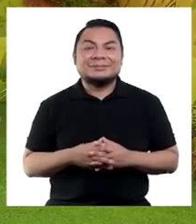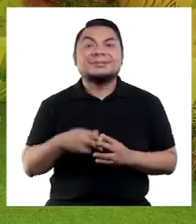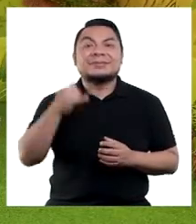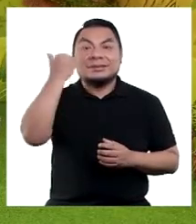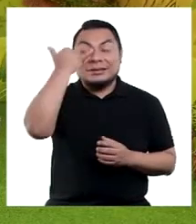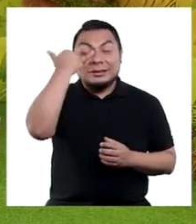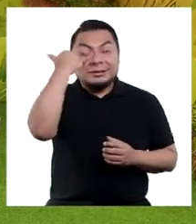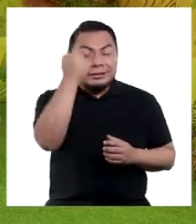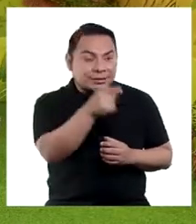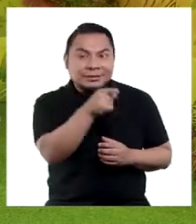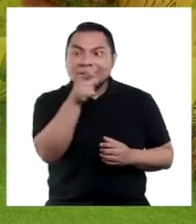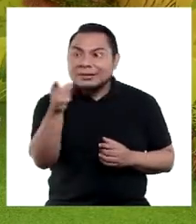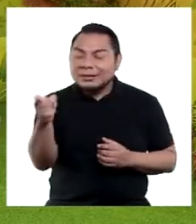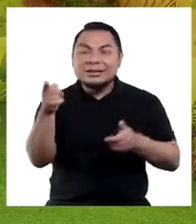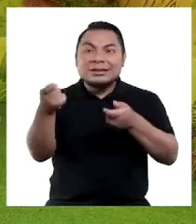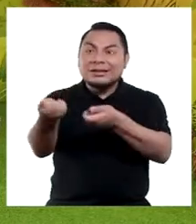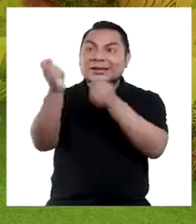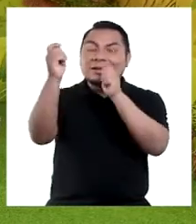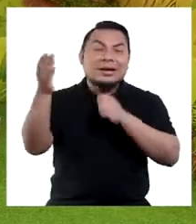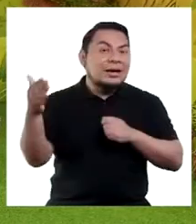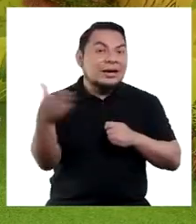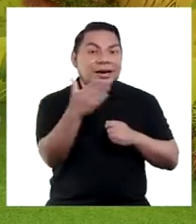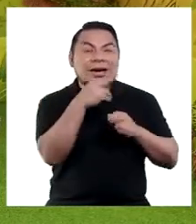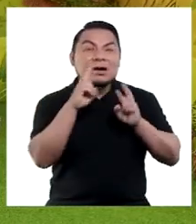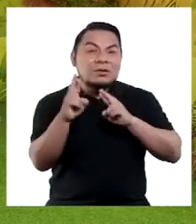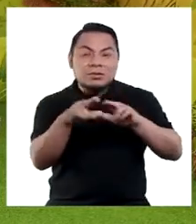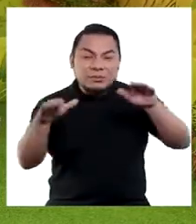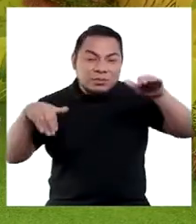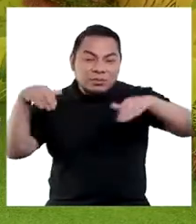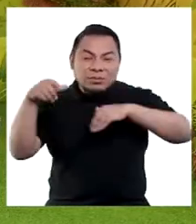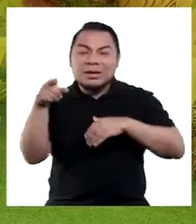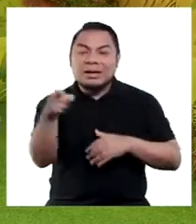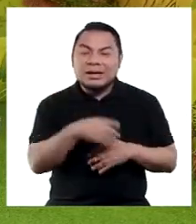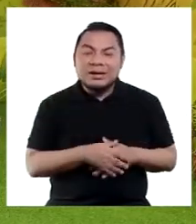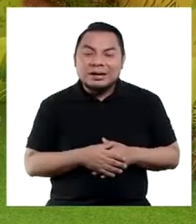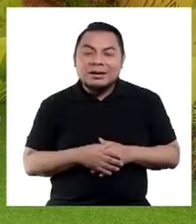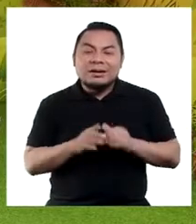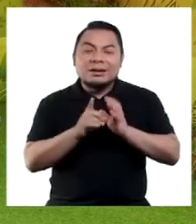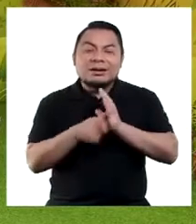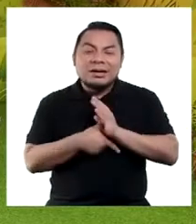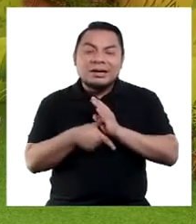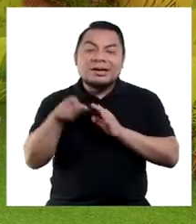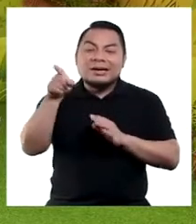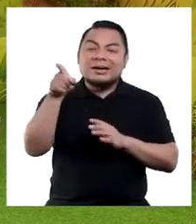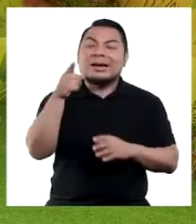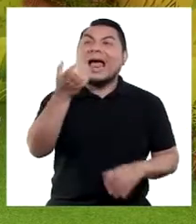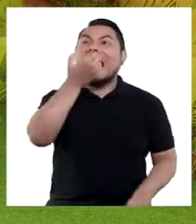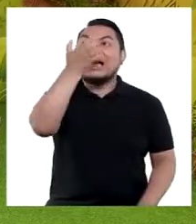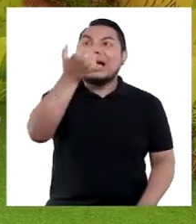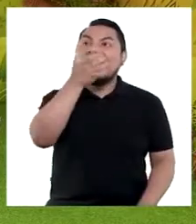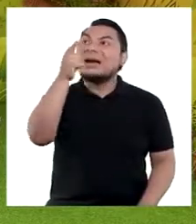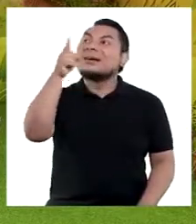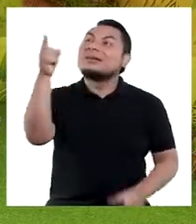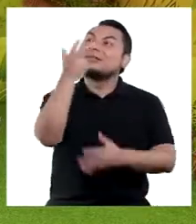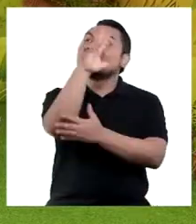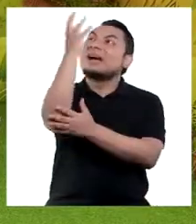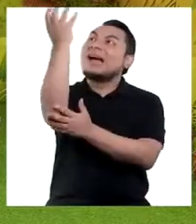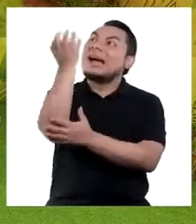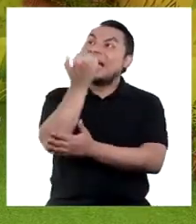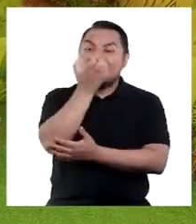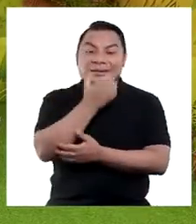un día mientras intentaban sacar unas manos a sentar para comer manzanas